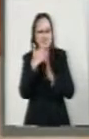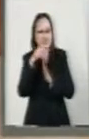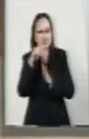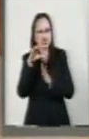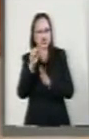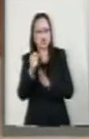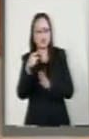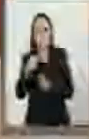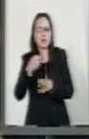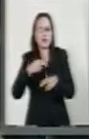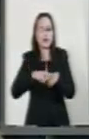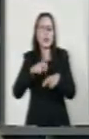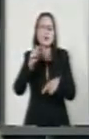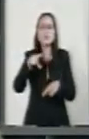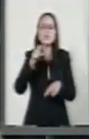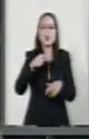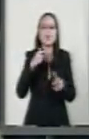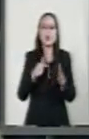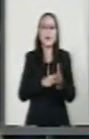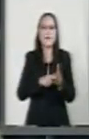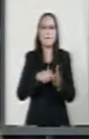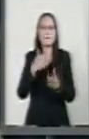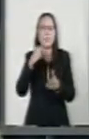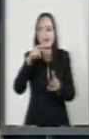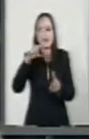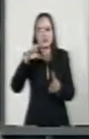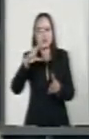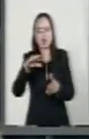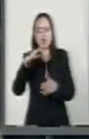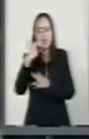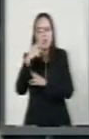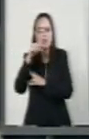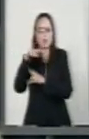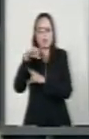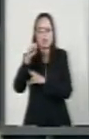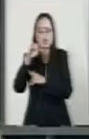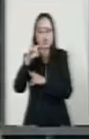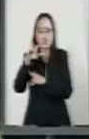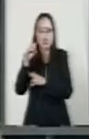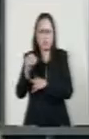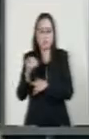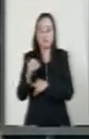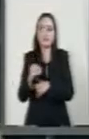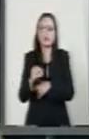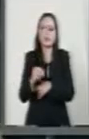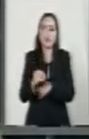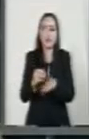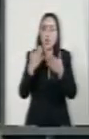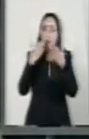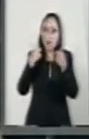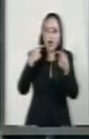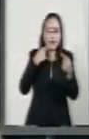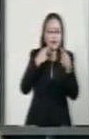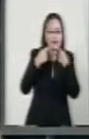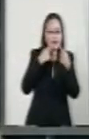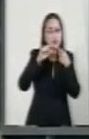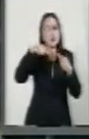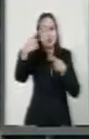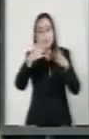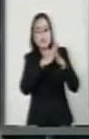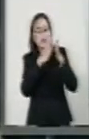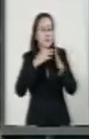escaño del senador Víctor Hermosillo y Zelada, y entendemos que la dinámica de este debate no hay réplica. Tiene usted el uso de la